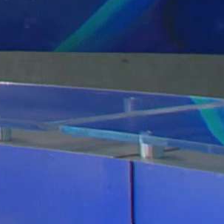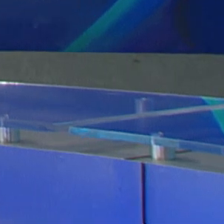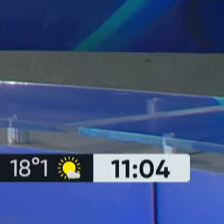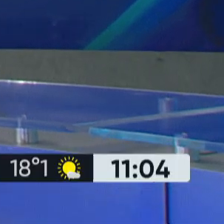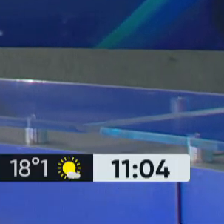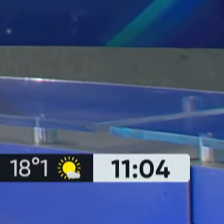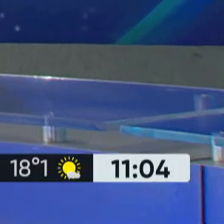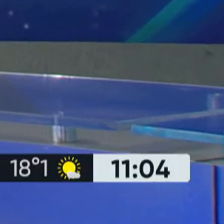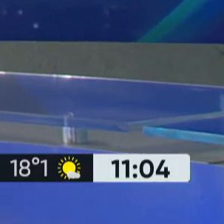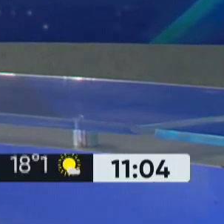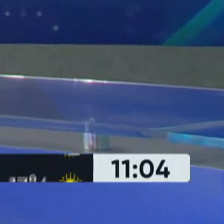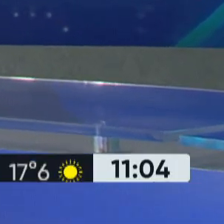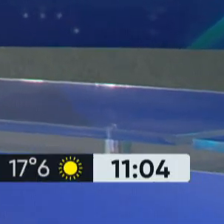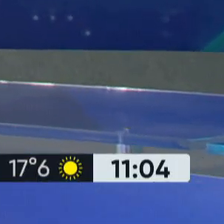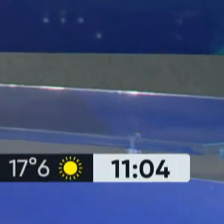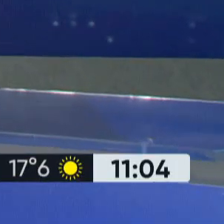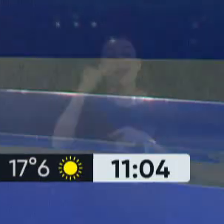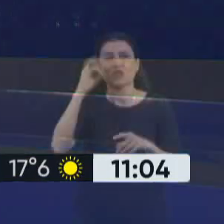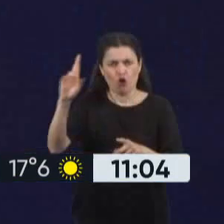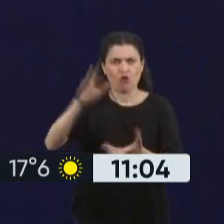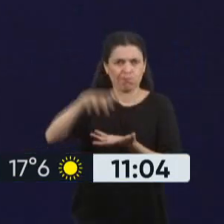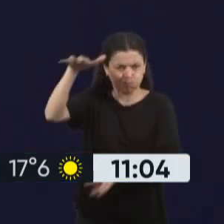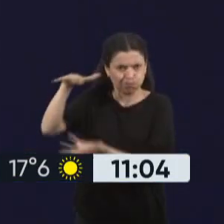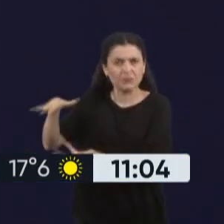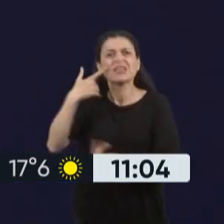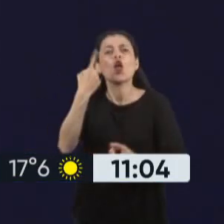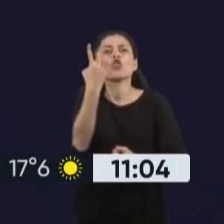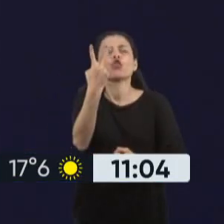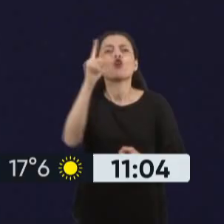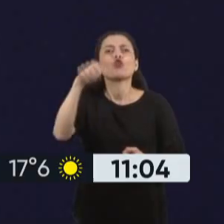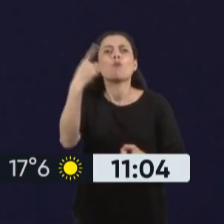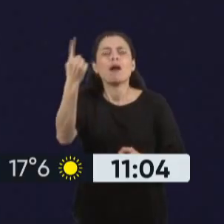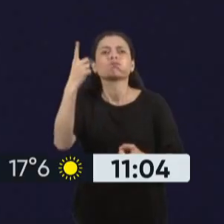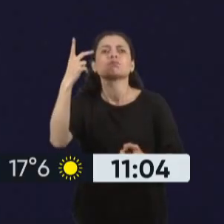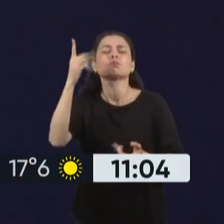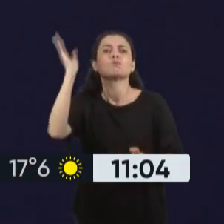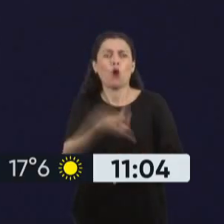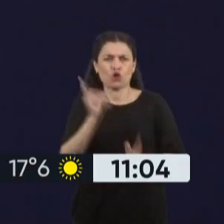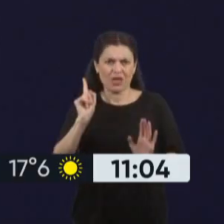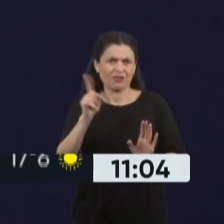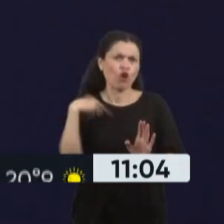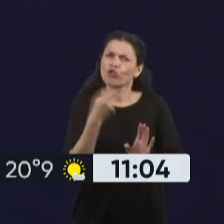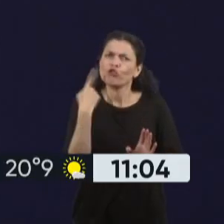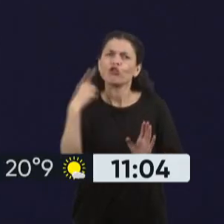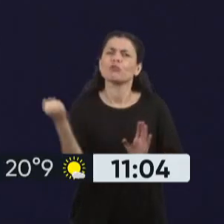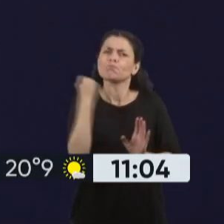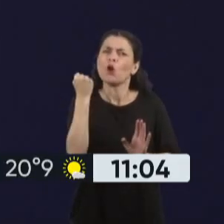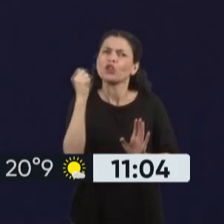De la mañana, 3 minutos, Casa de Gobierno, habitual conferencia de prensa del vocero presidencial. Para nosotros es siempre